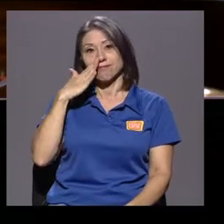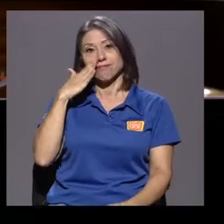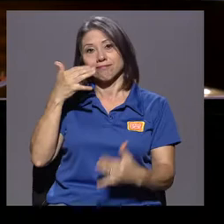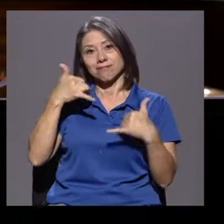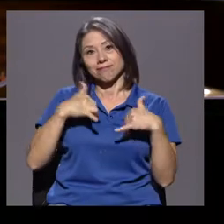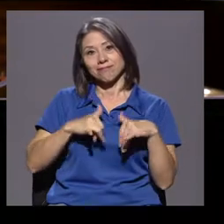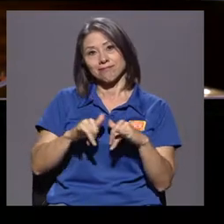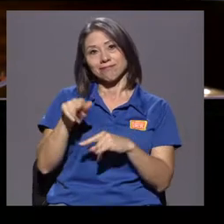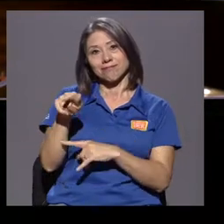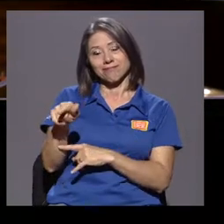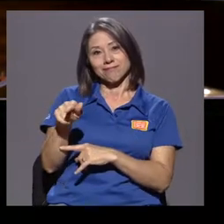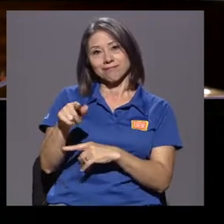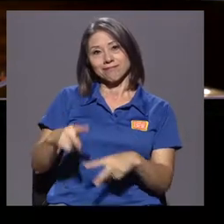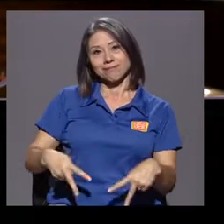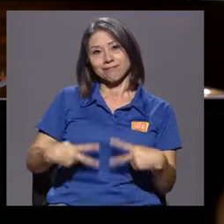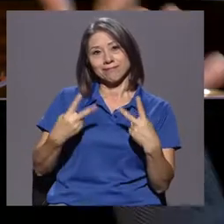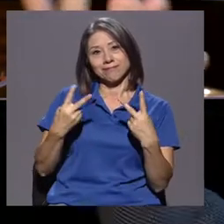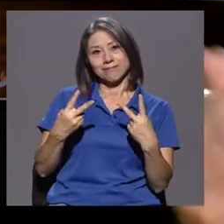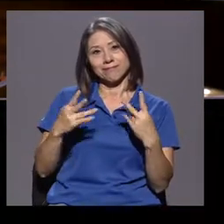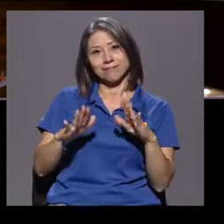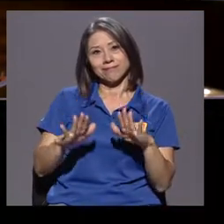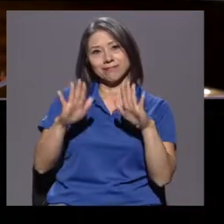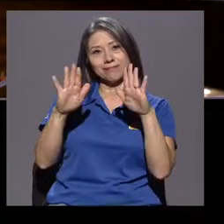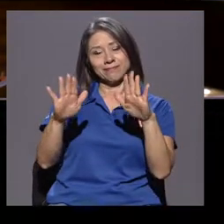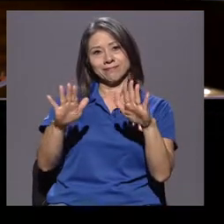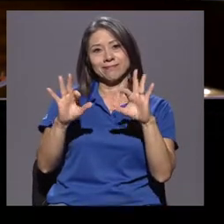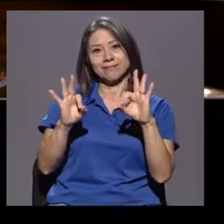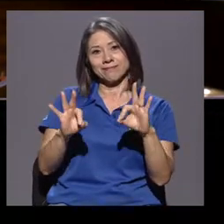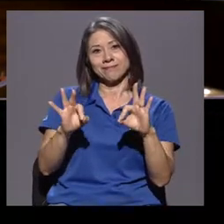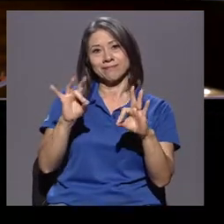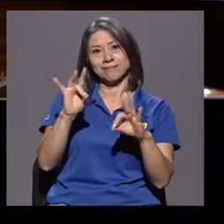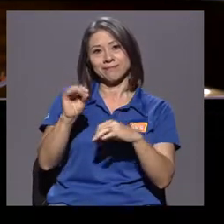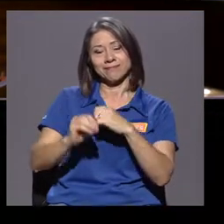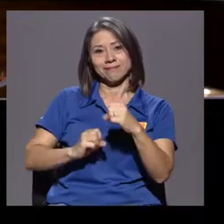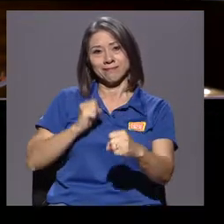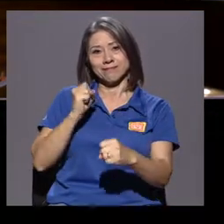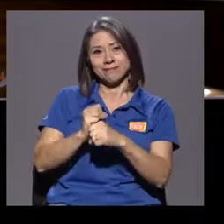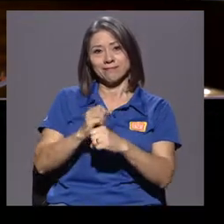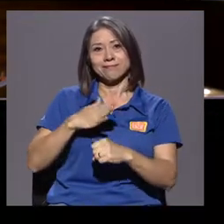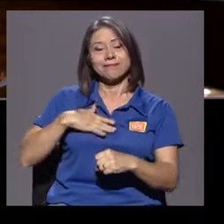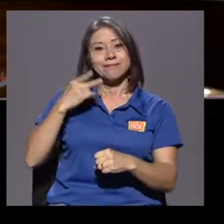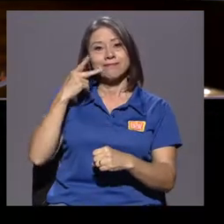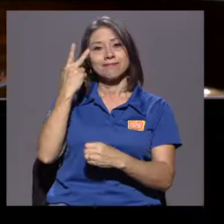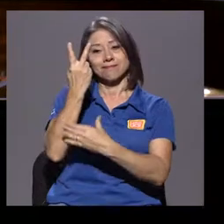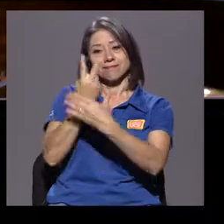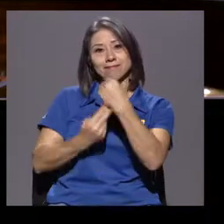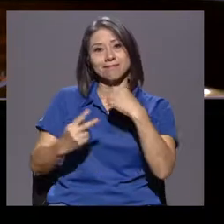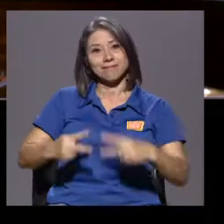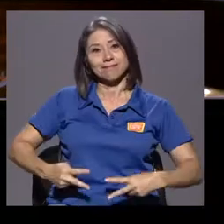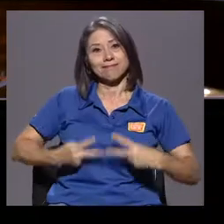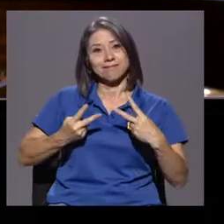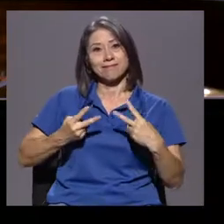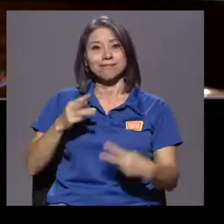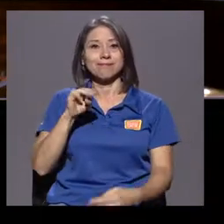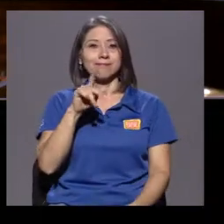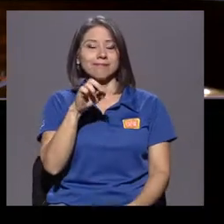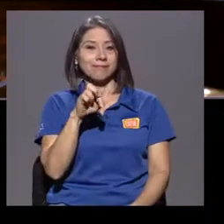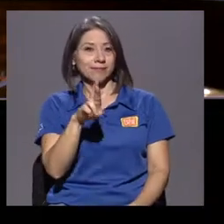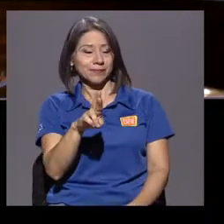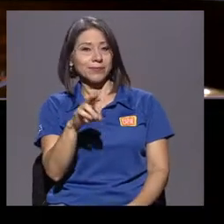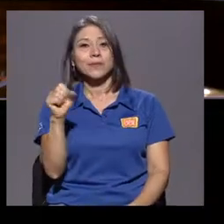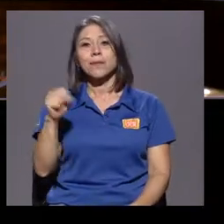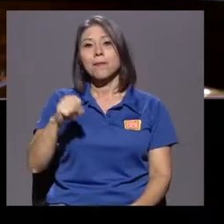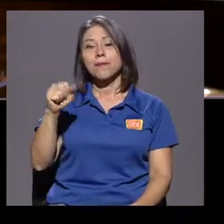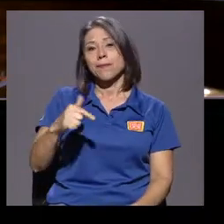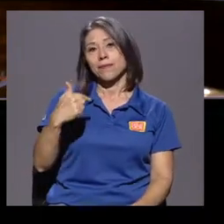viva y entra en forma tiene 80 años de dos papás están vivos tienen 80 años si yo yo tuve los mejores